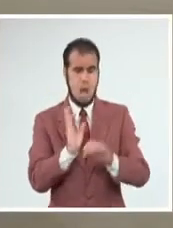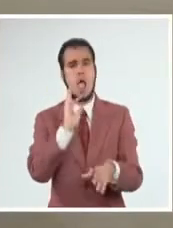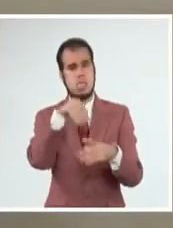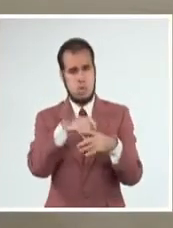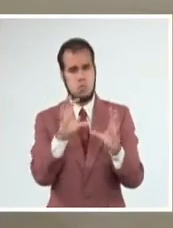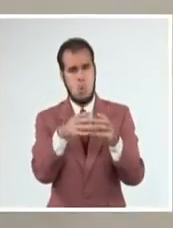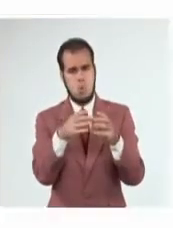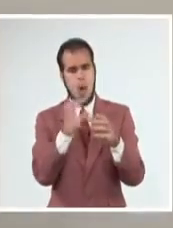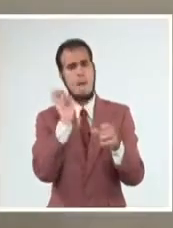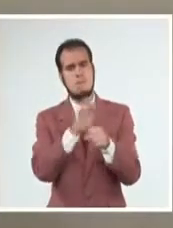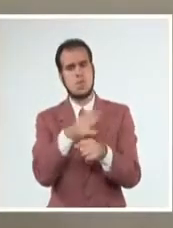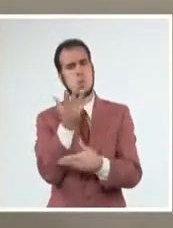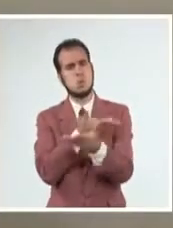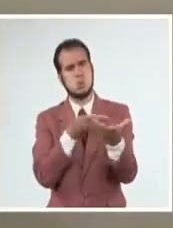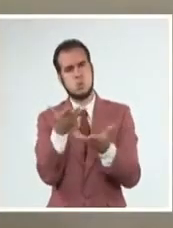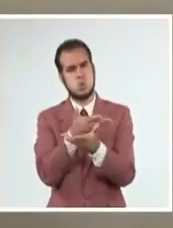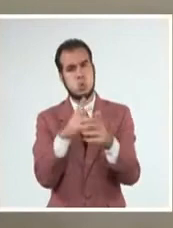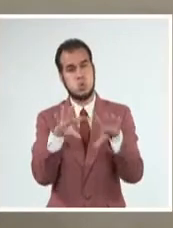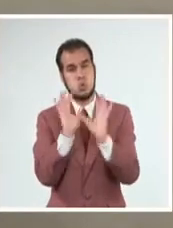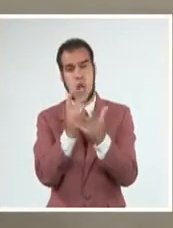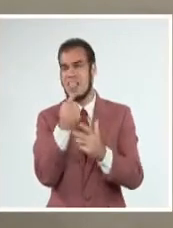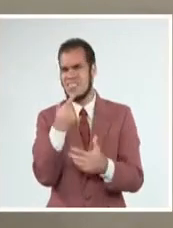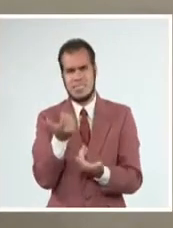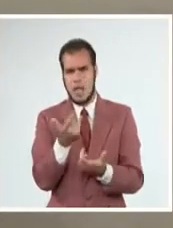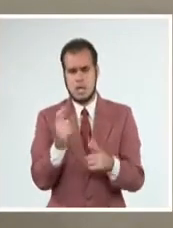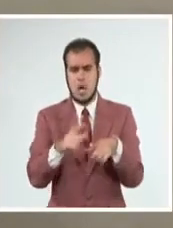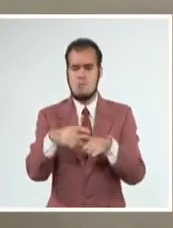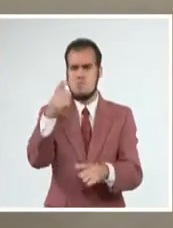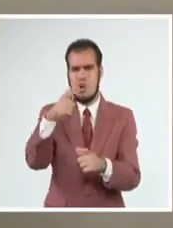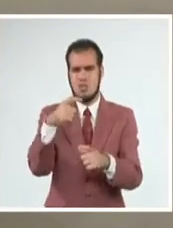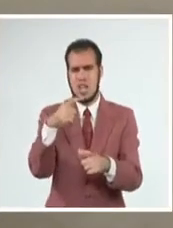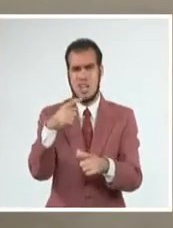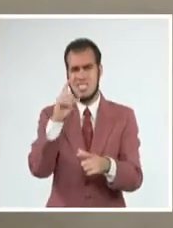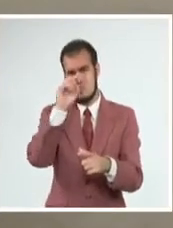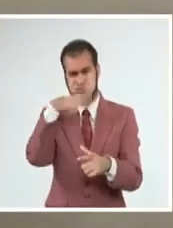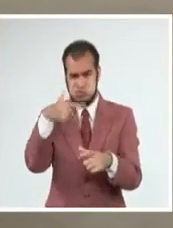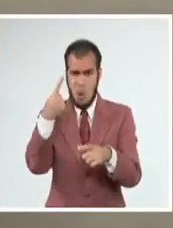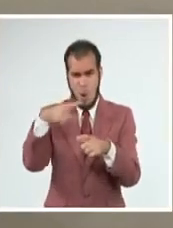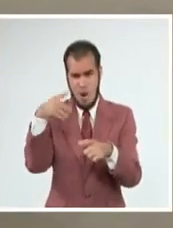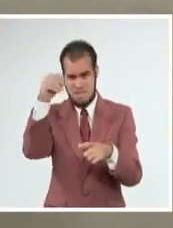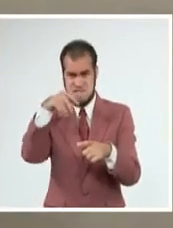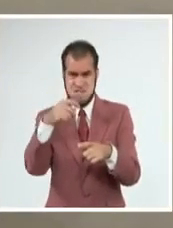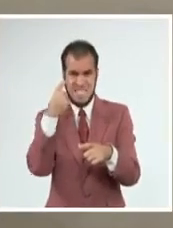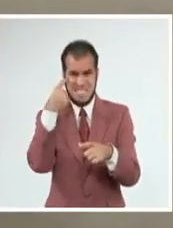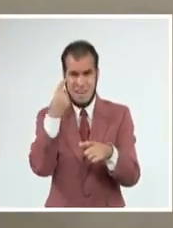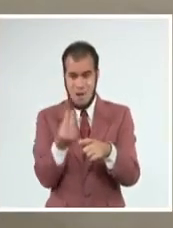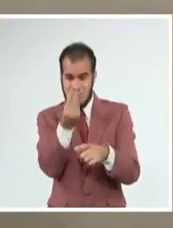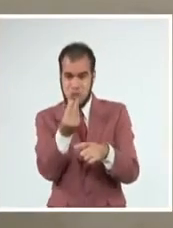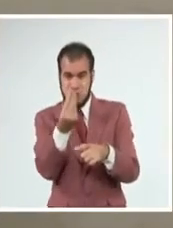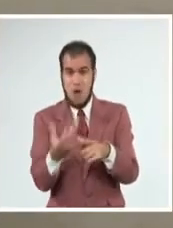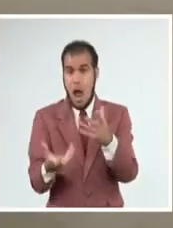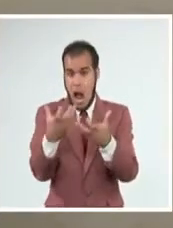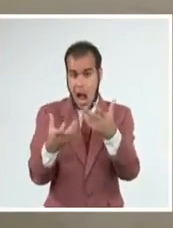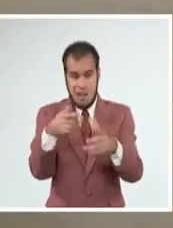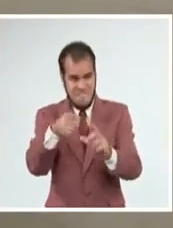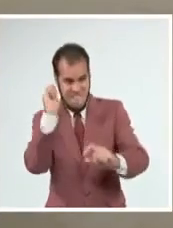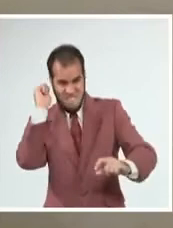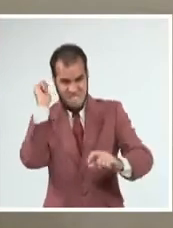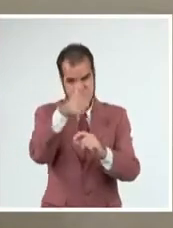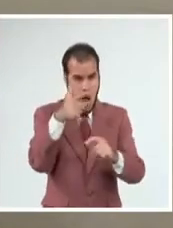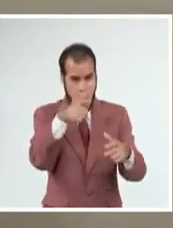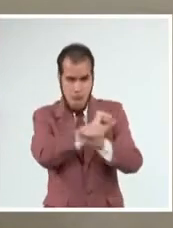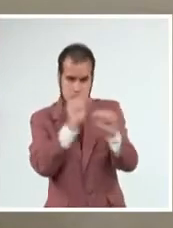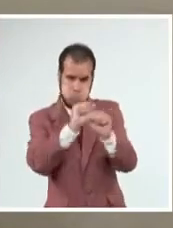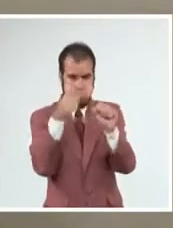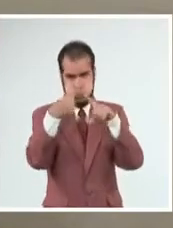las pláticas fuertes. Coger botellas, llenarla de combustible, hacer tipo mecha, que esas botellas van a ser tiradas